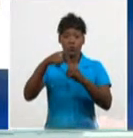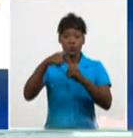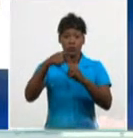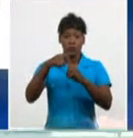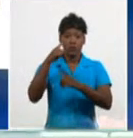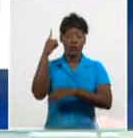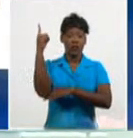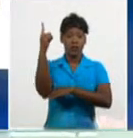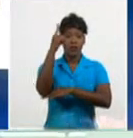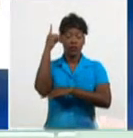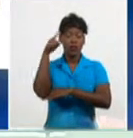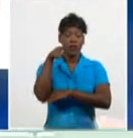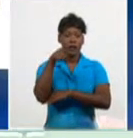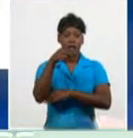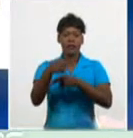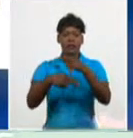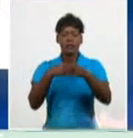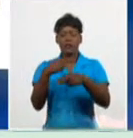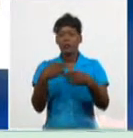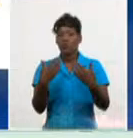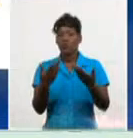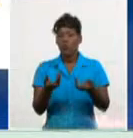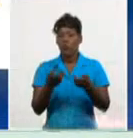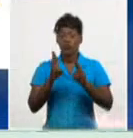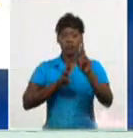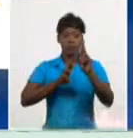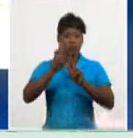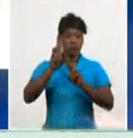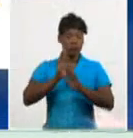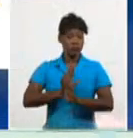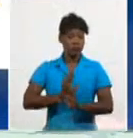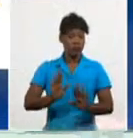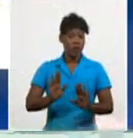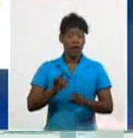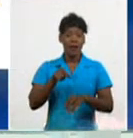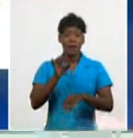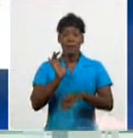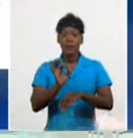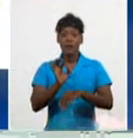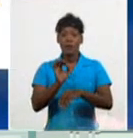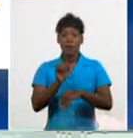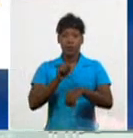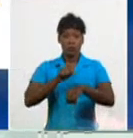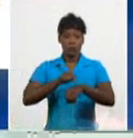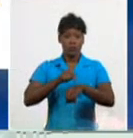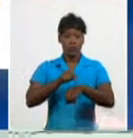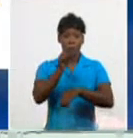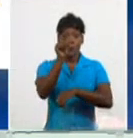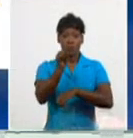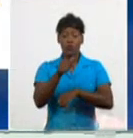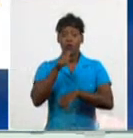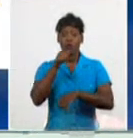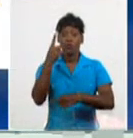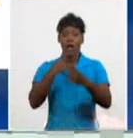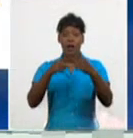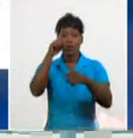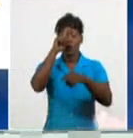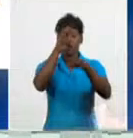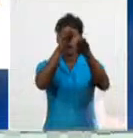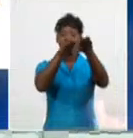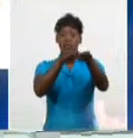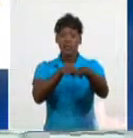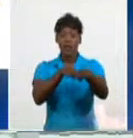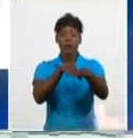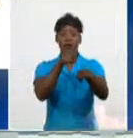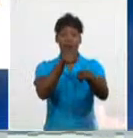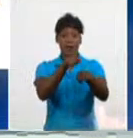se decidió que en el momento que se ingresa un caso sospechoso, pues inmediatamente se le